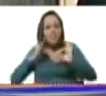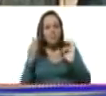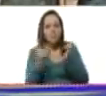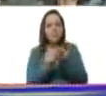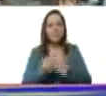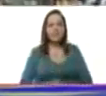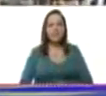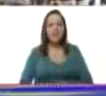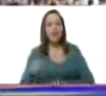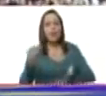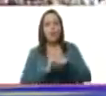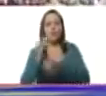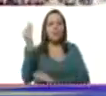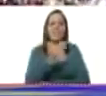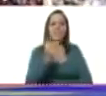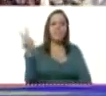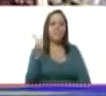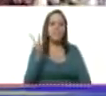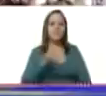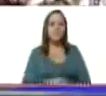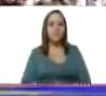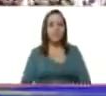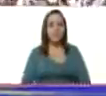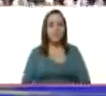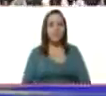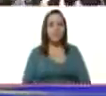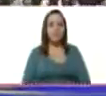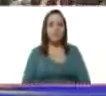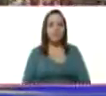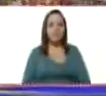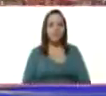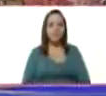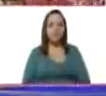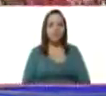que regresan a Venezuela.